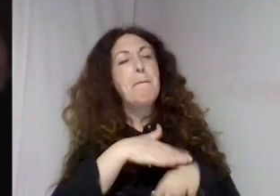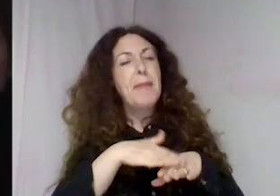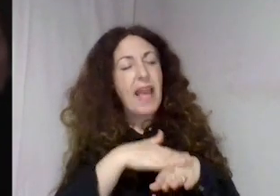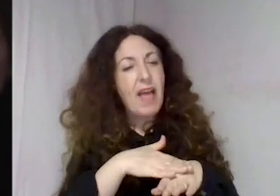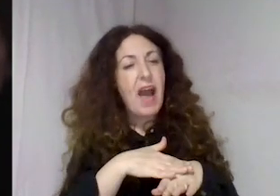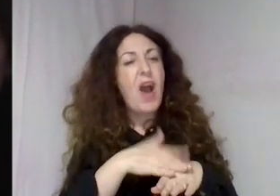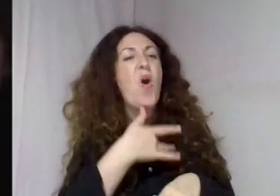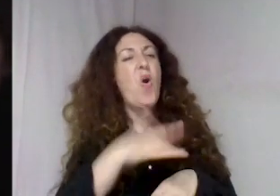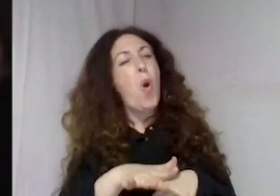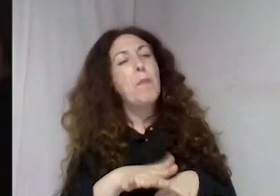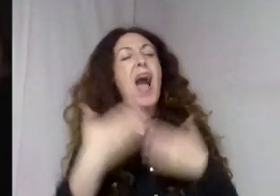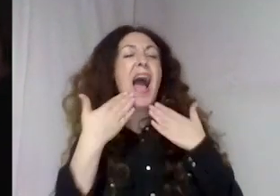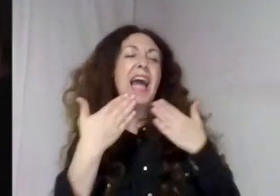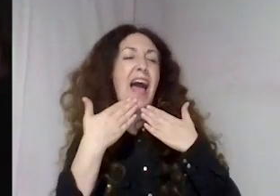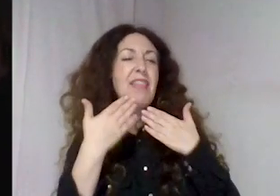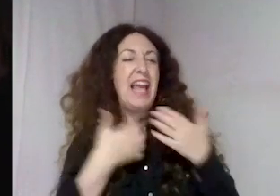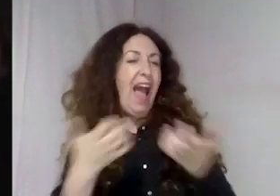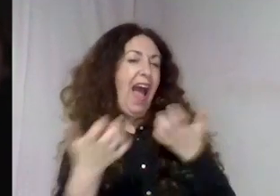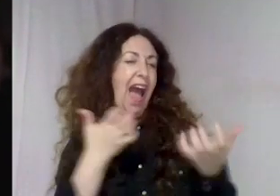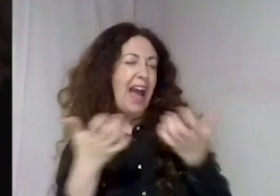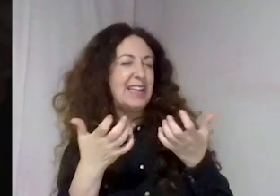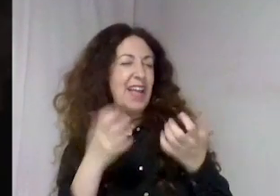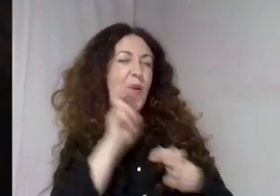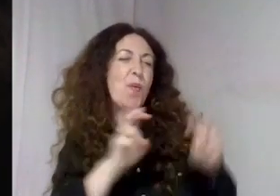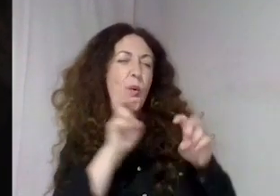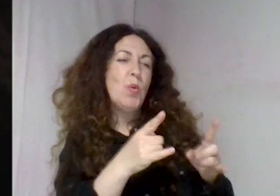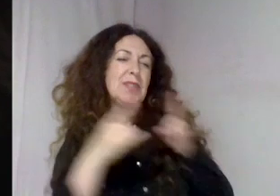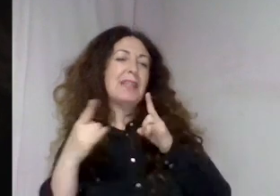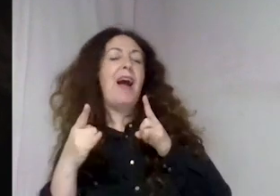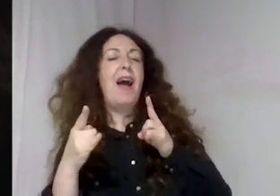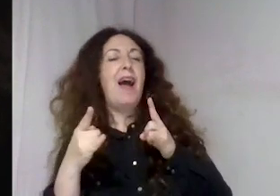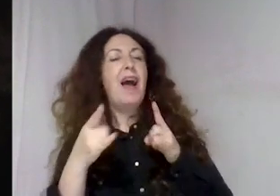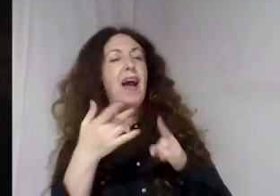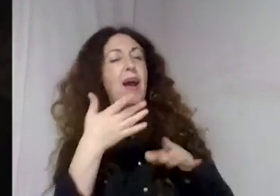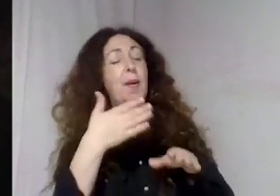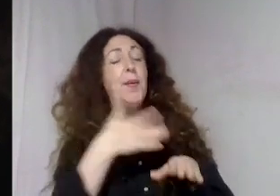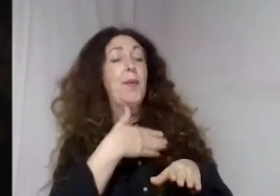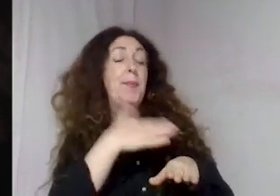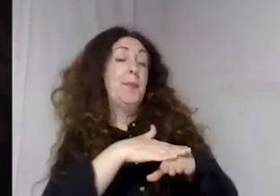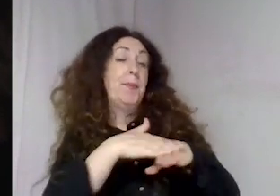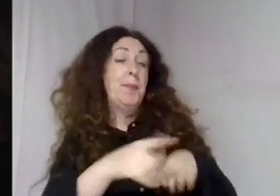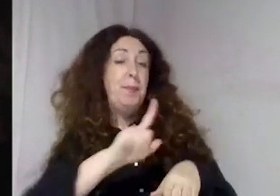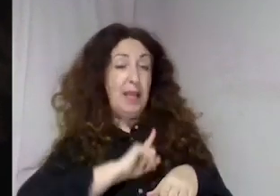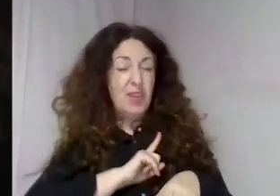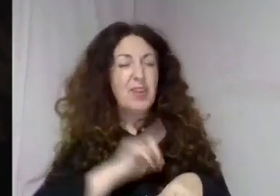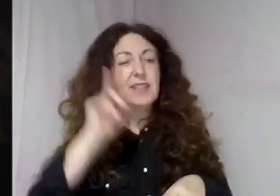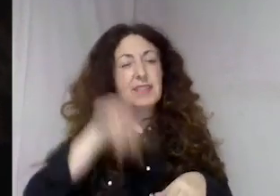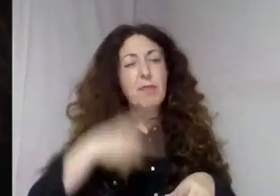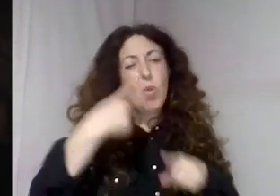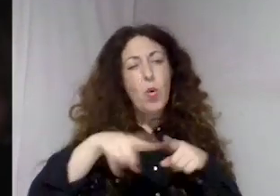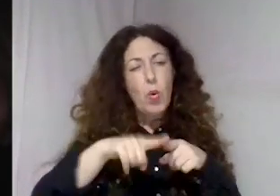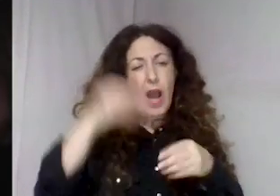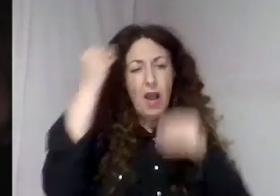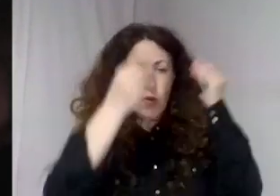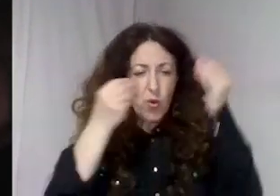en común, aparte de la época, y es Aristóteles. Pero bueno, creo que y es